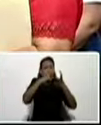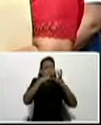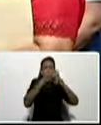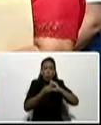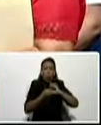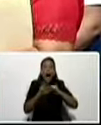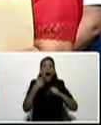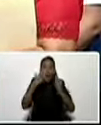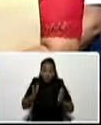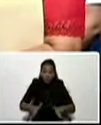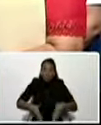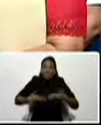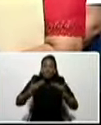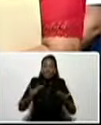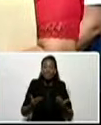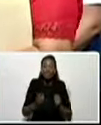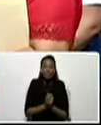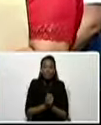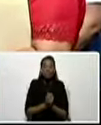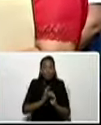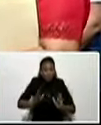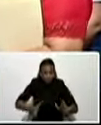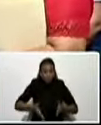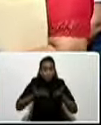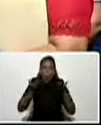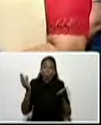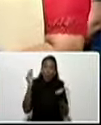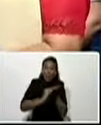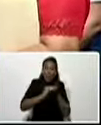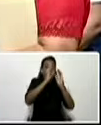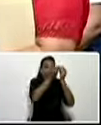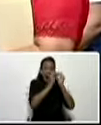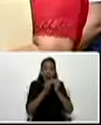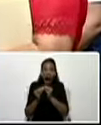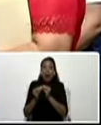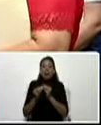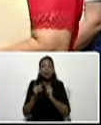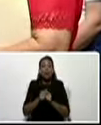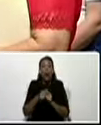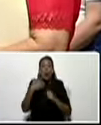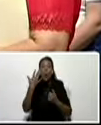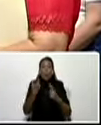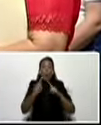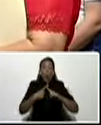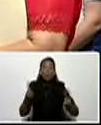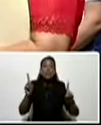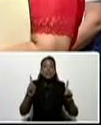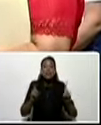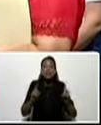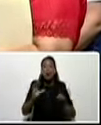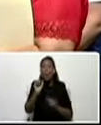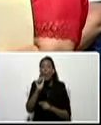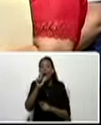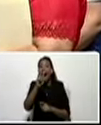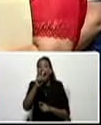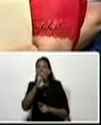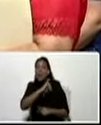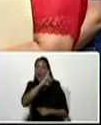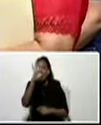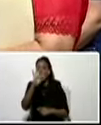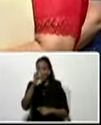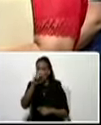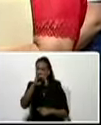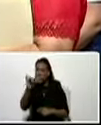los estamos levantando como el ave fénix de la ceniza, como la profecía bíblica. Se está dando en Venezuela la profecía